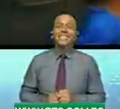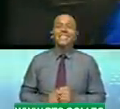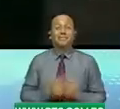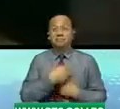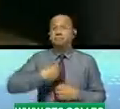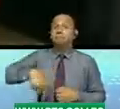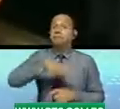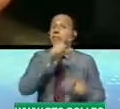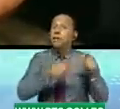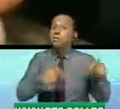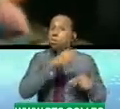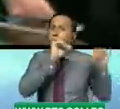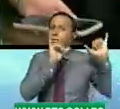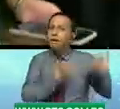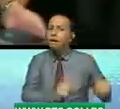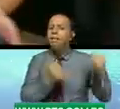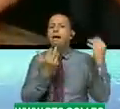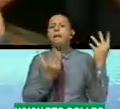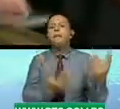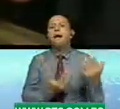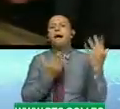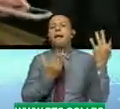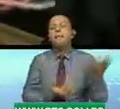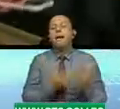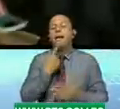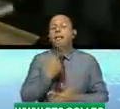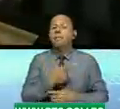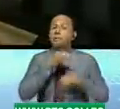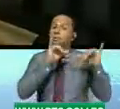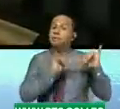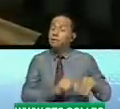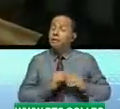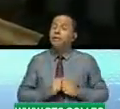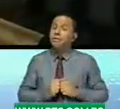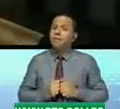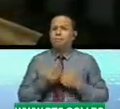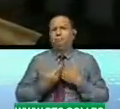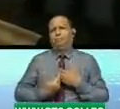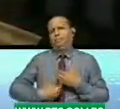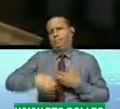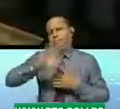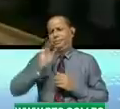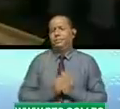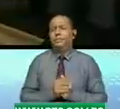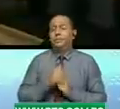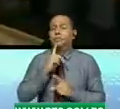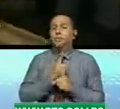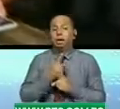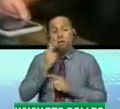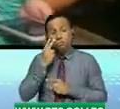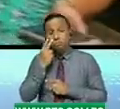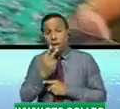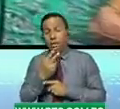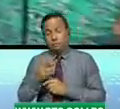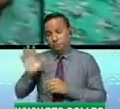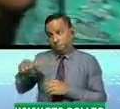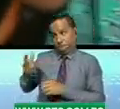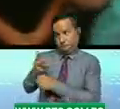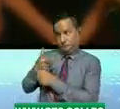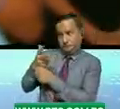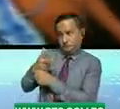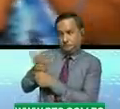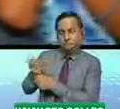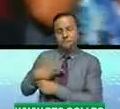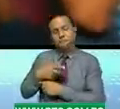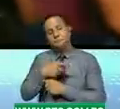Esperando, como ustedes pueden ver, queridos televidentes, la gente todavía se queda aquí de largo. Vemos presencia también, si me ayuda mi compañero Hilario